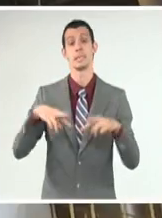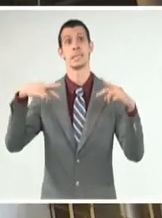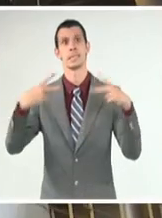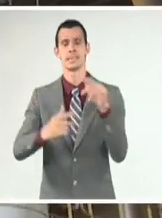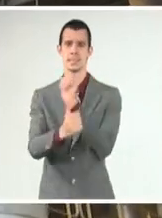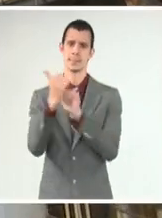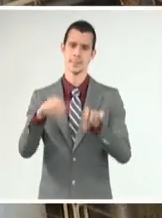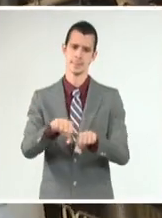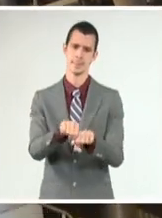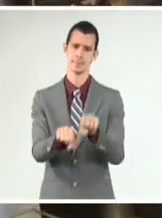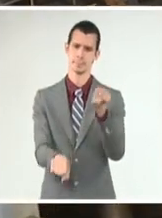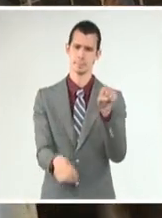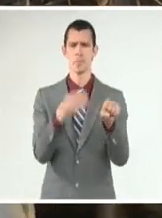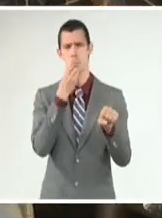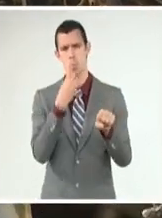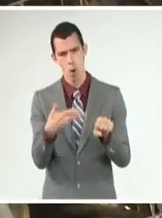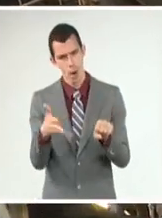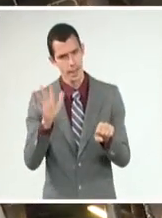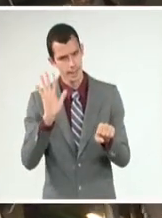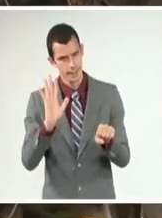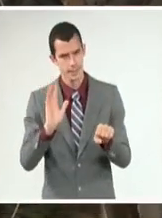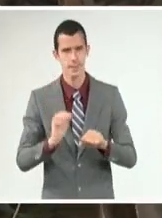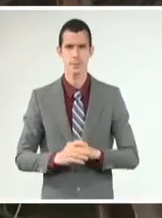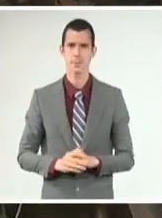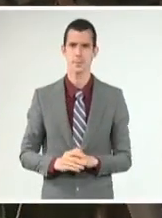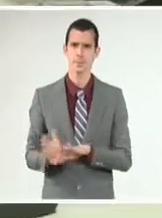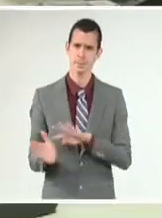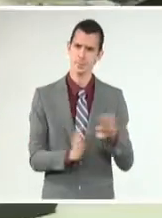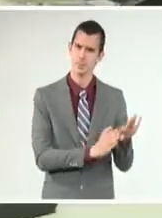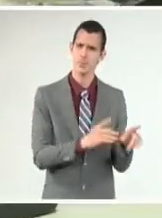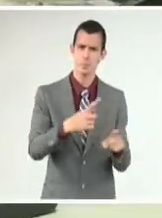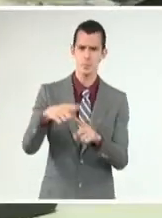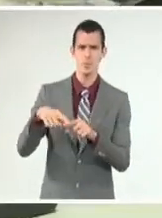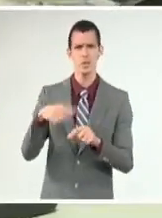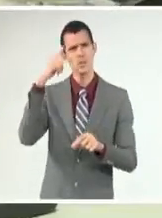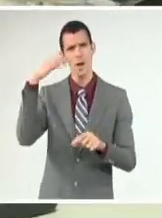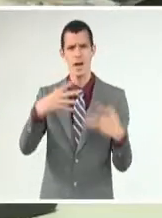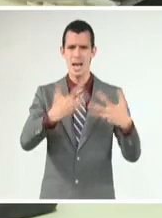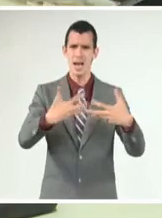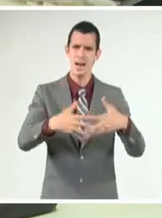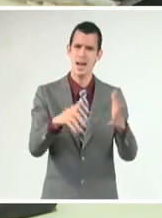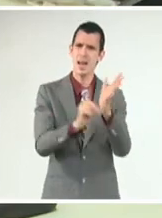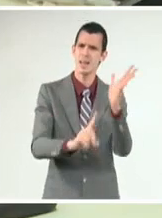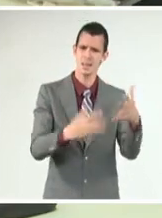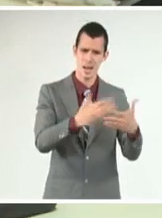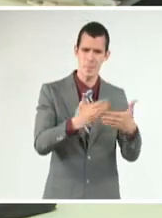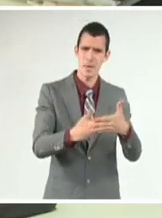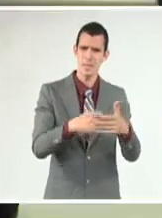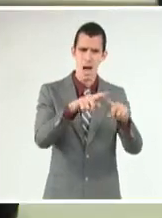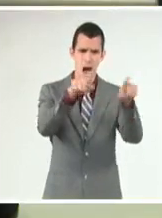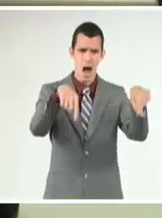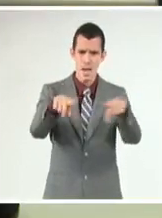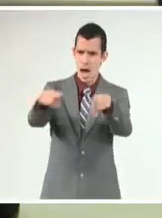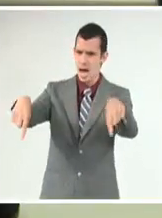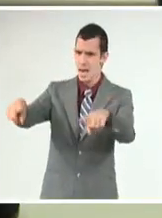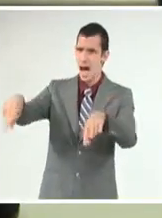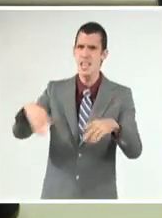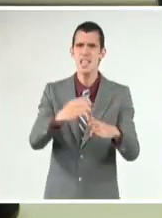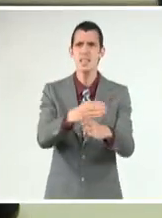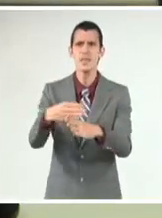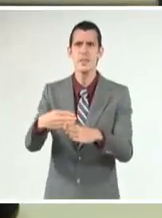resolver las limitaciones tecnológicas en bloques térmicos. Especialistas explicaron a nuestro equipo que